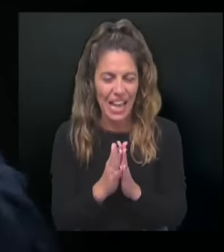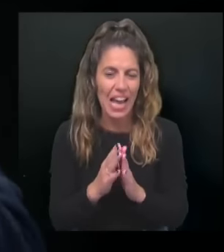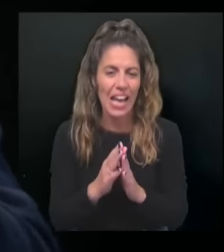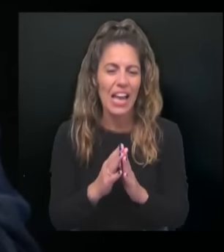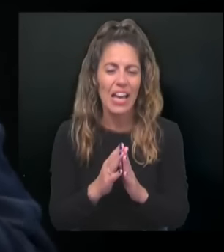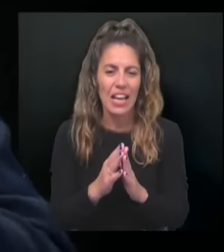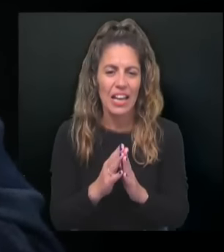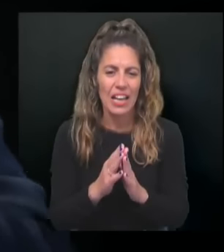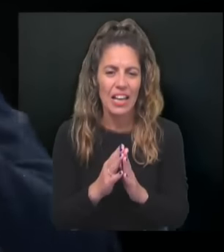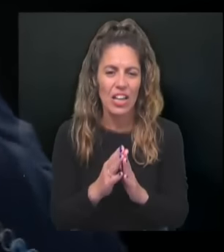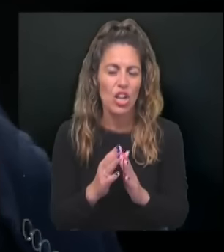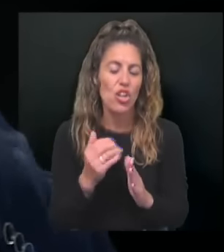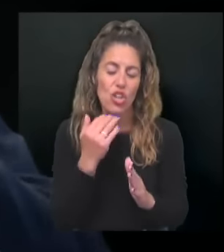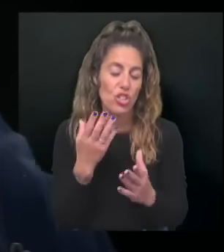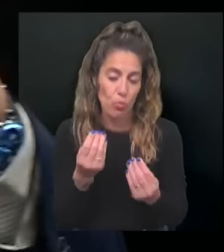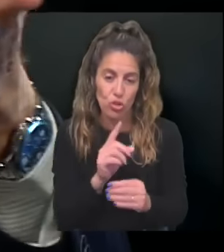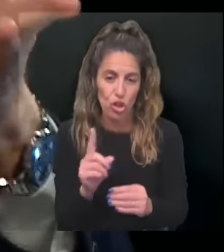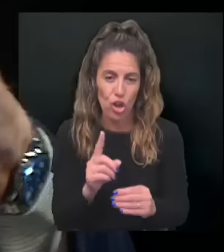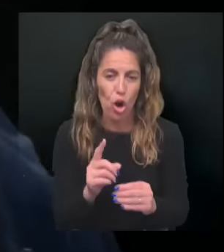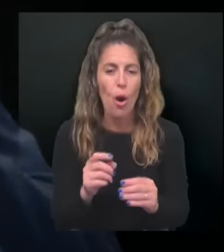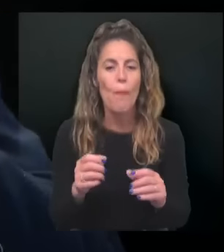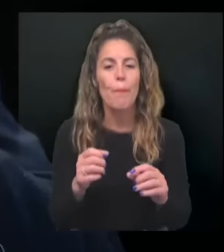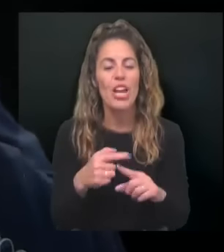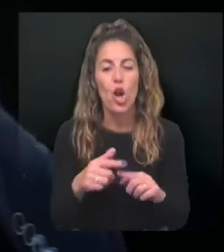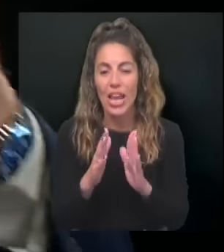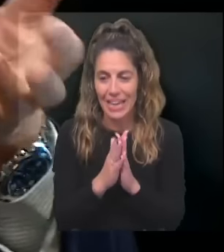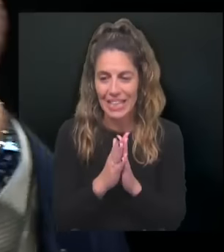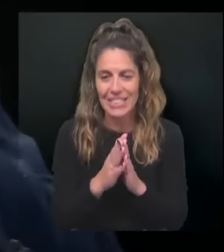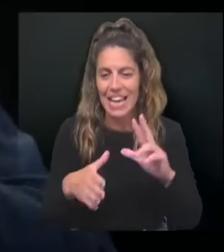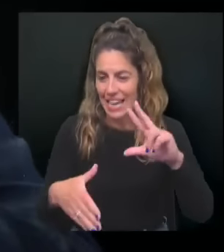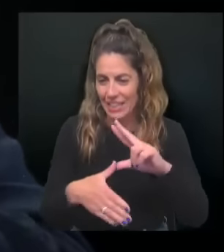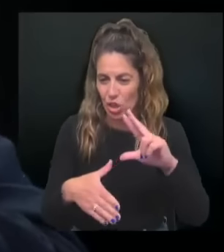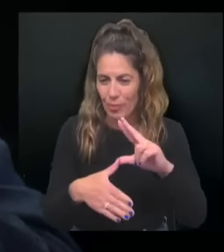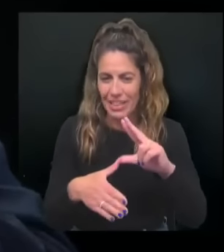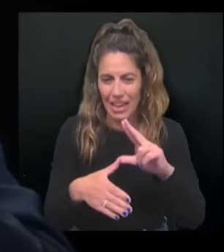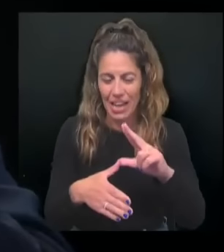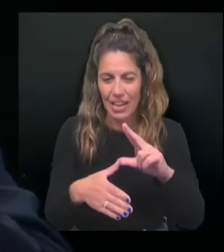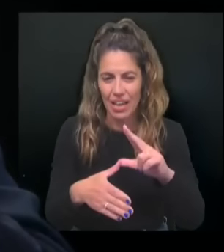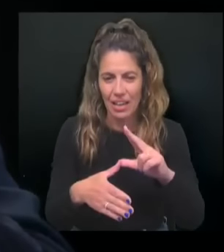yo tampoco sé mucho, pero la Iglesia latinoamericana es una Iglesia comprometida, ¿no?